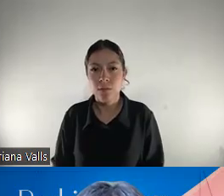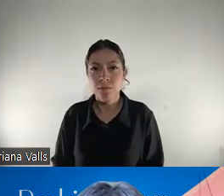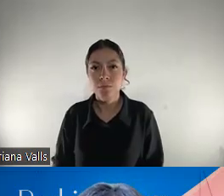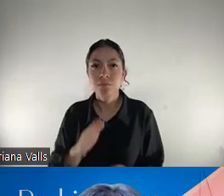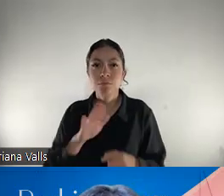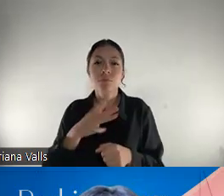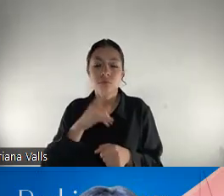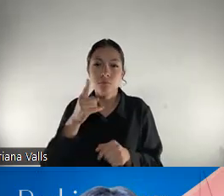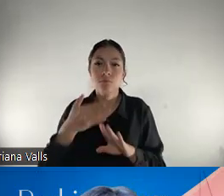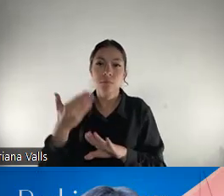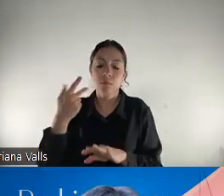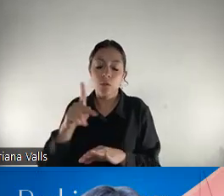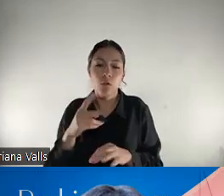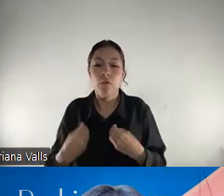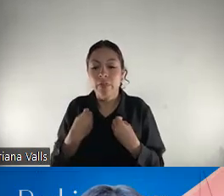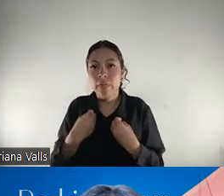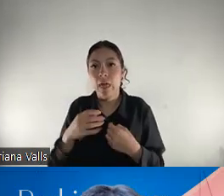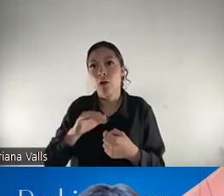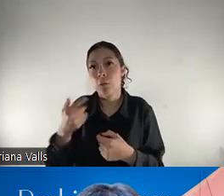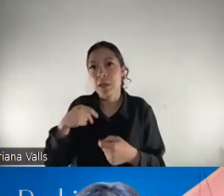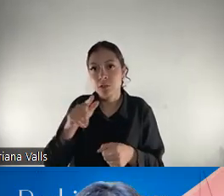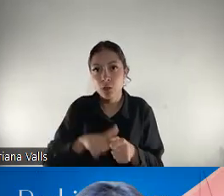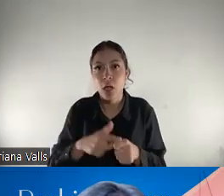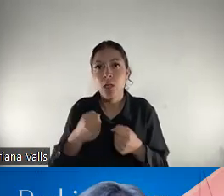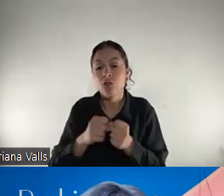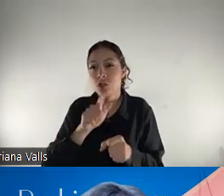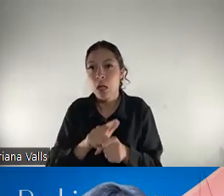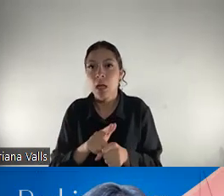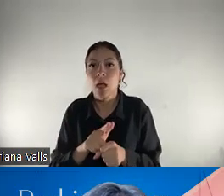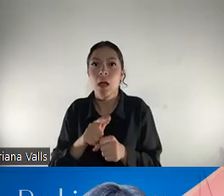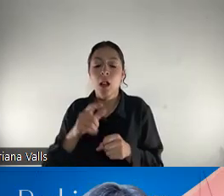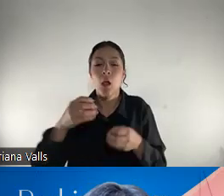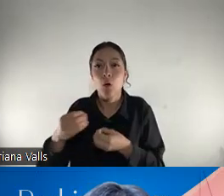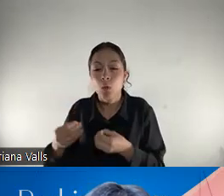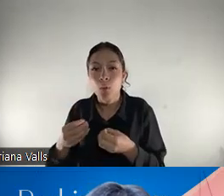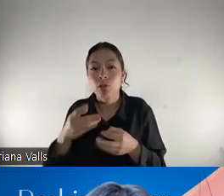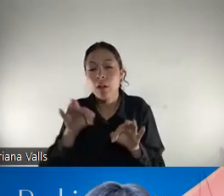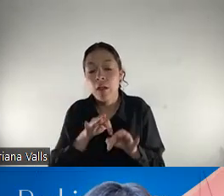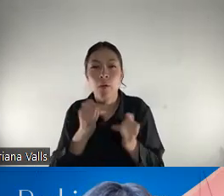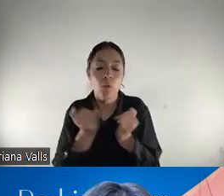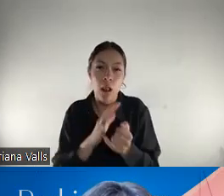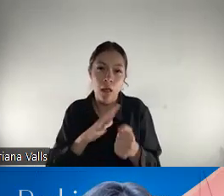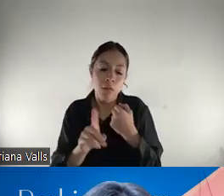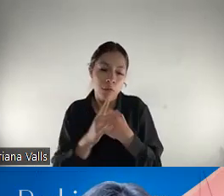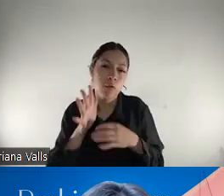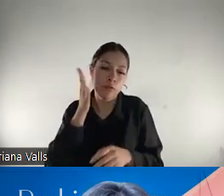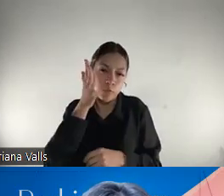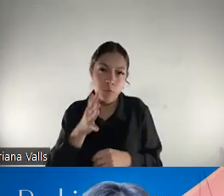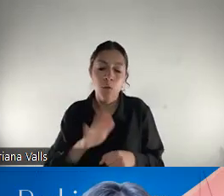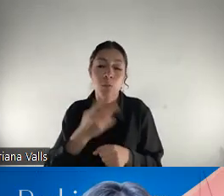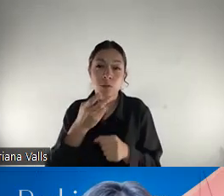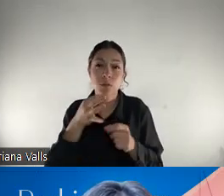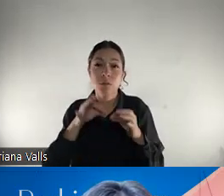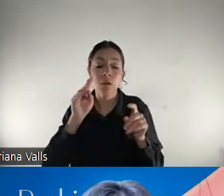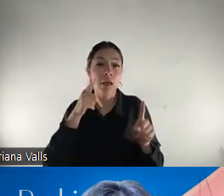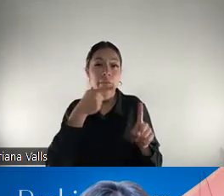varias áreas de la vida, ¿no? Tanto personal, social, académico y ocupacional. Y es enfatizar que puede haber